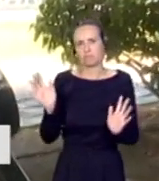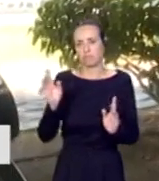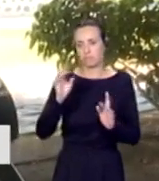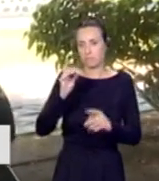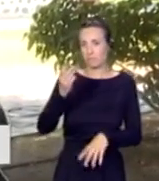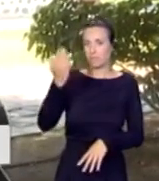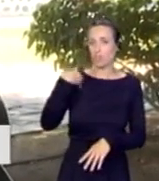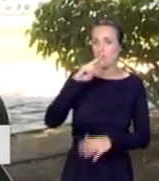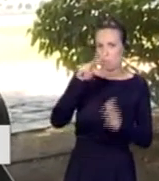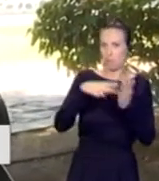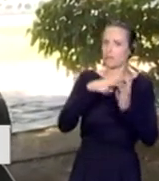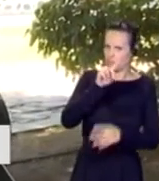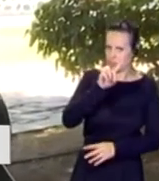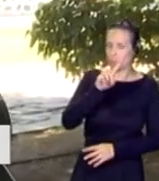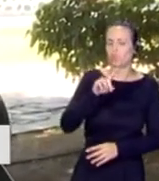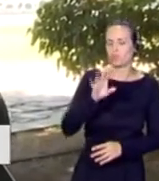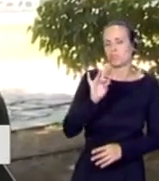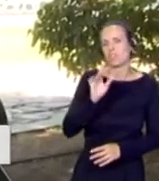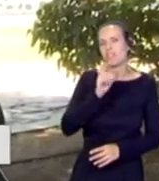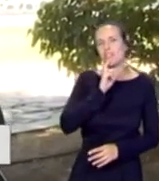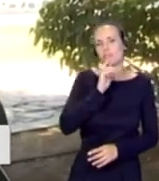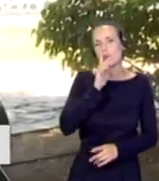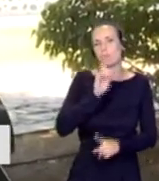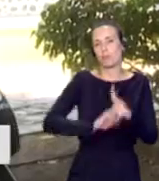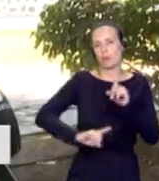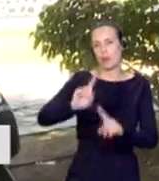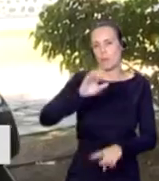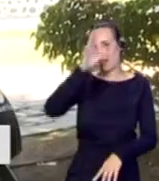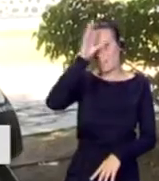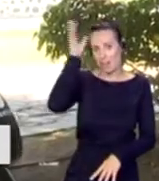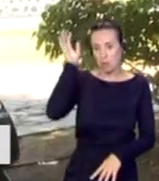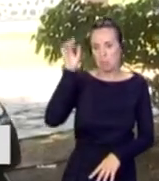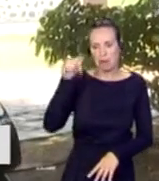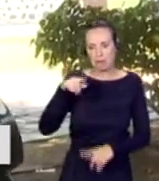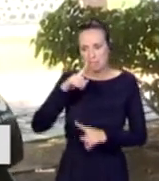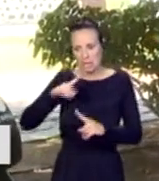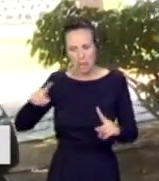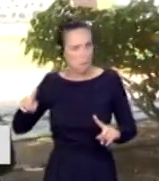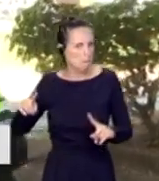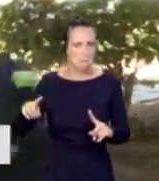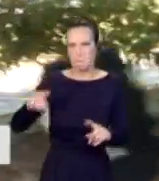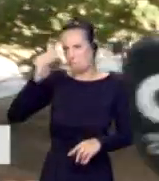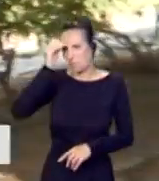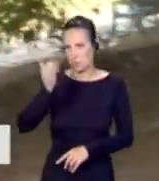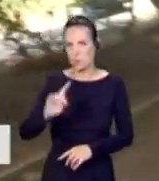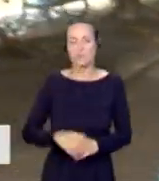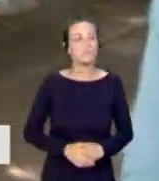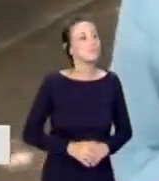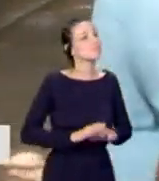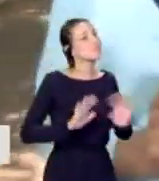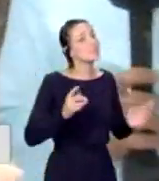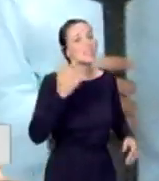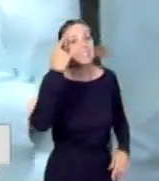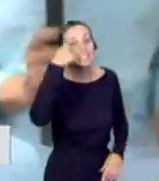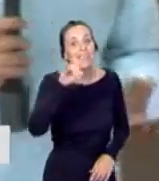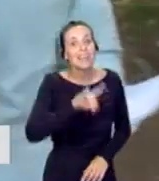en 2021 muy difícil por este problema, pero no creo que vayamos a tener problemas en este sentido. Pues ya saben, Canarias,